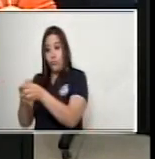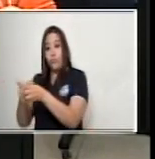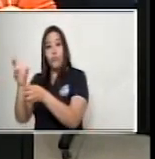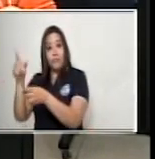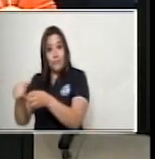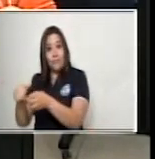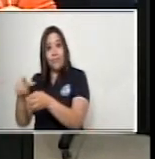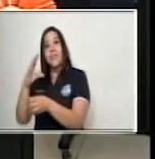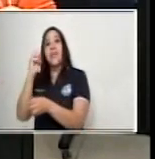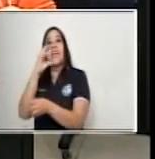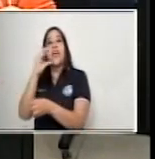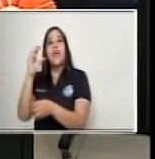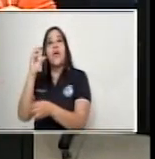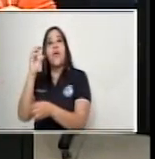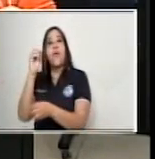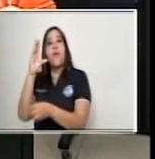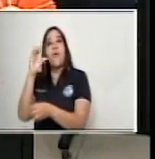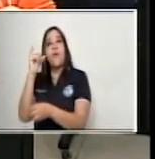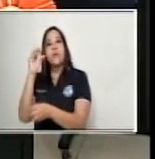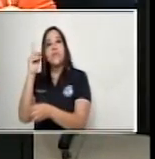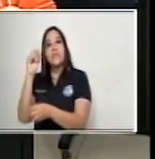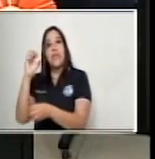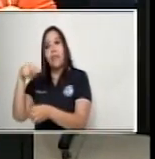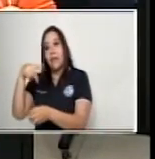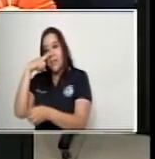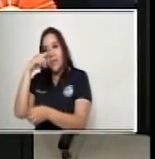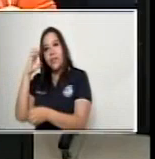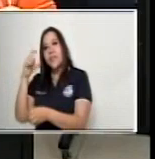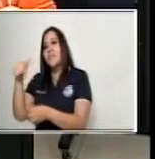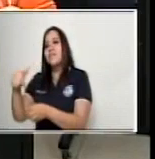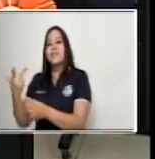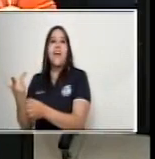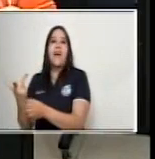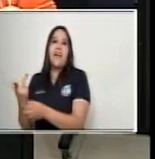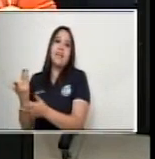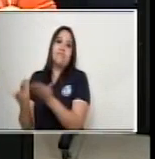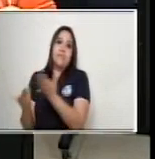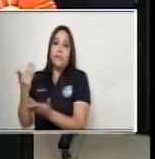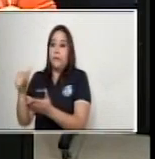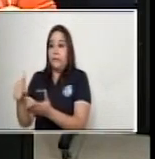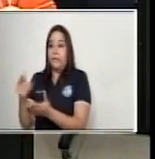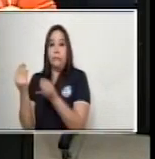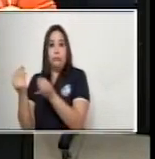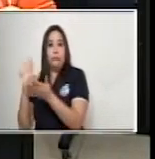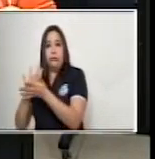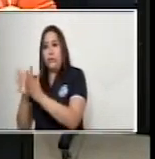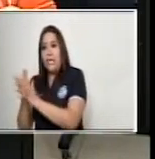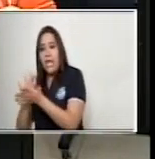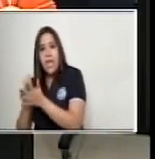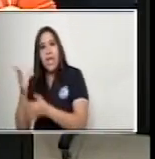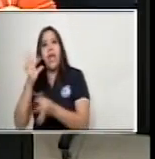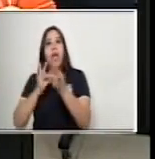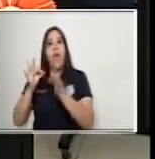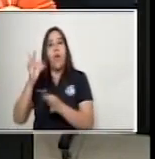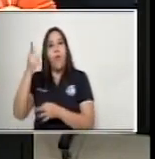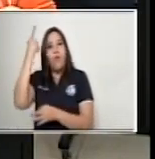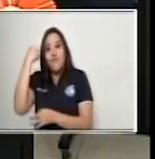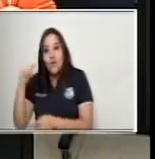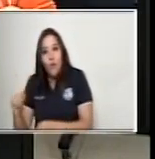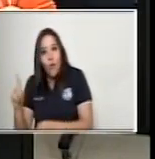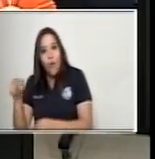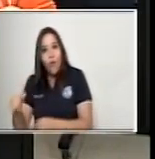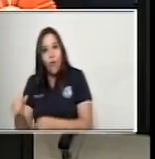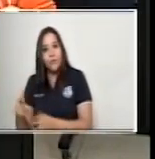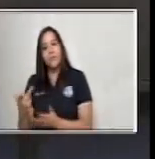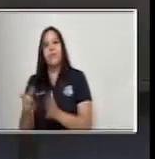Occidente, podemos hablar de que se consume mucho lo que es la tortilla, lo que son los frijoles, y